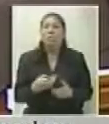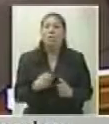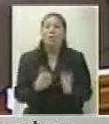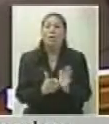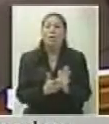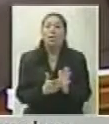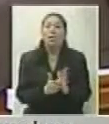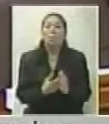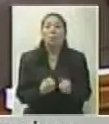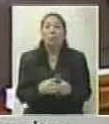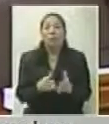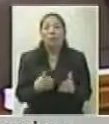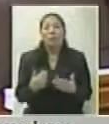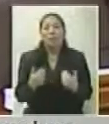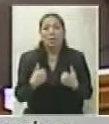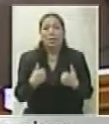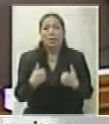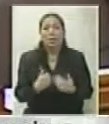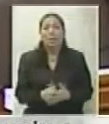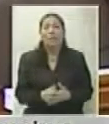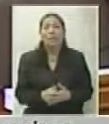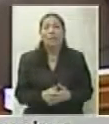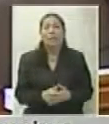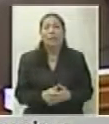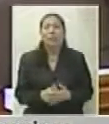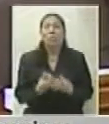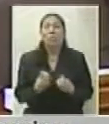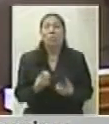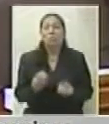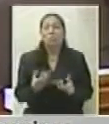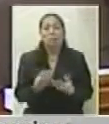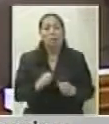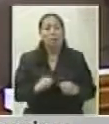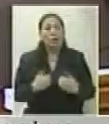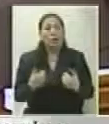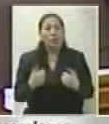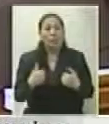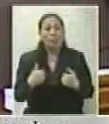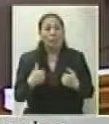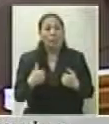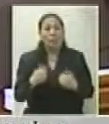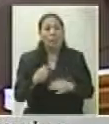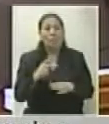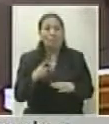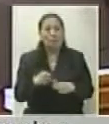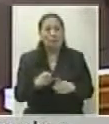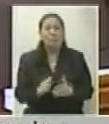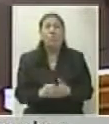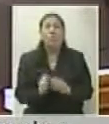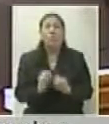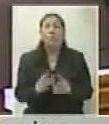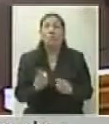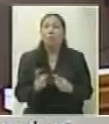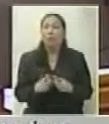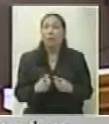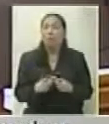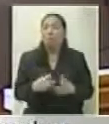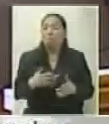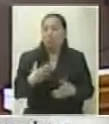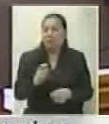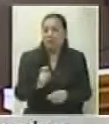legal. Por muy grave que sean los delitos, por mucha crítica que tengamos a que profesores que fueron condenados por terrorismo